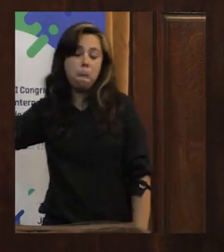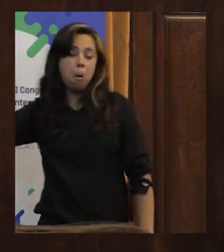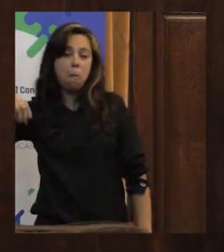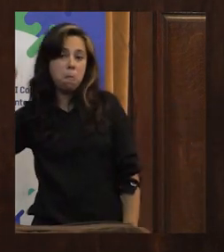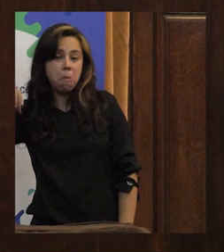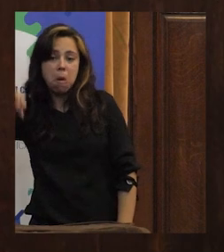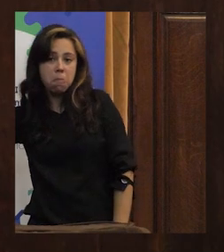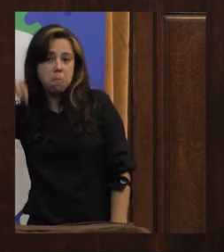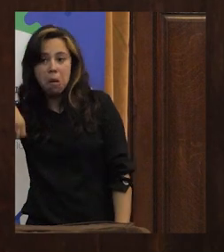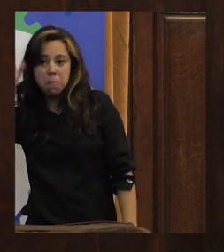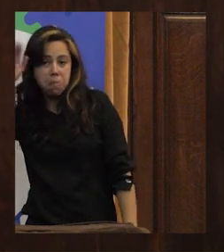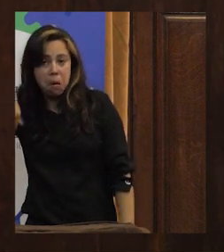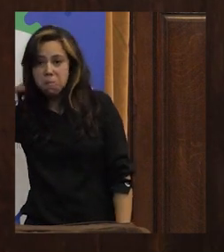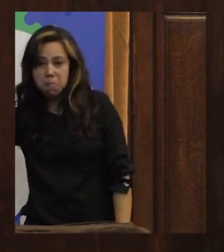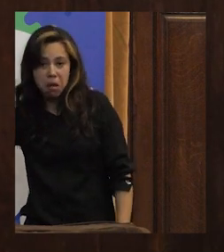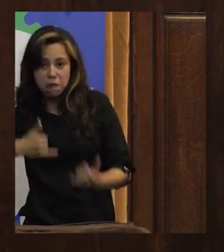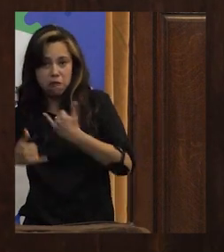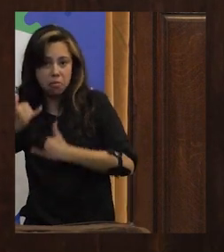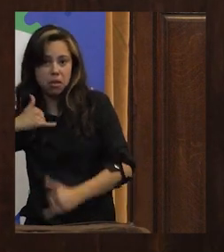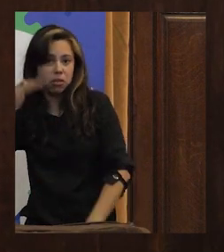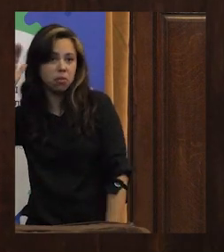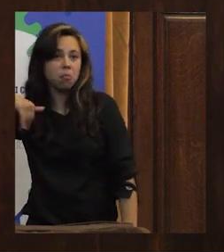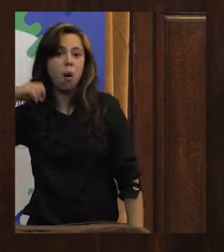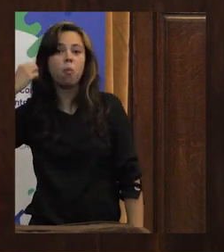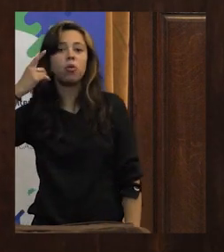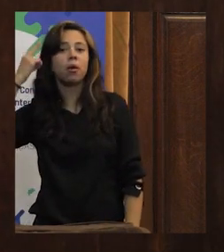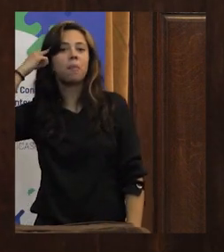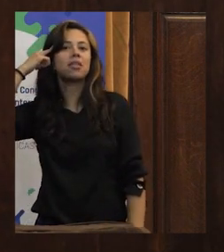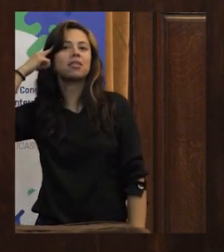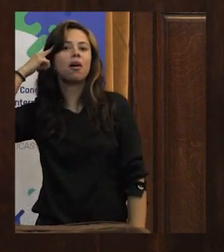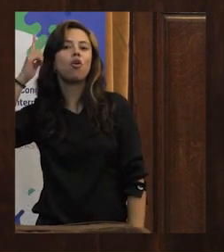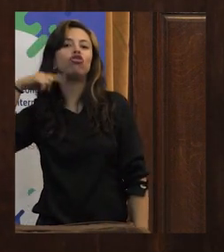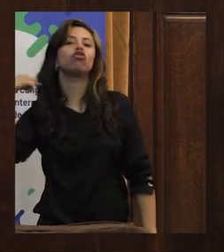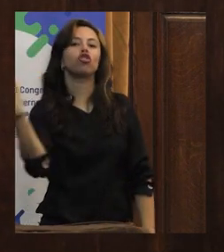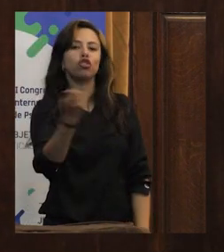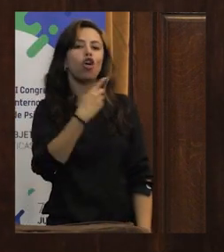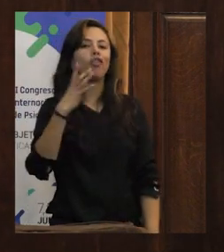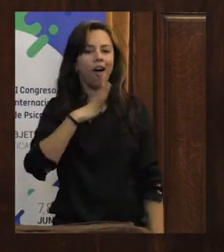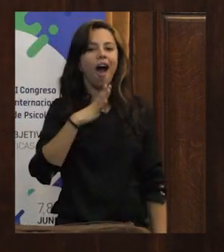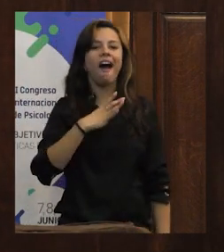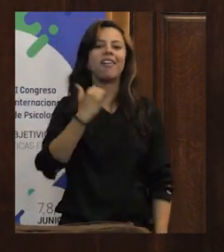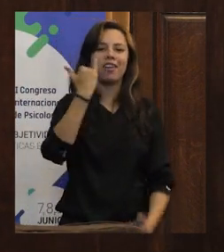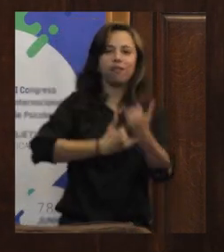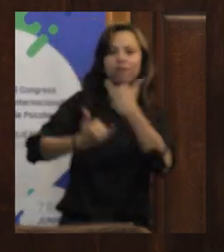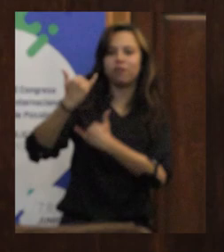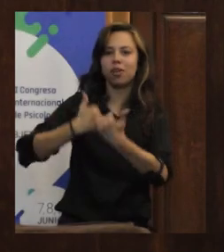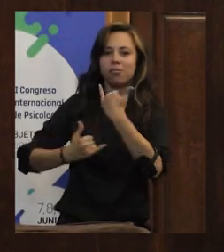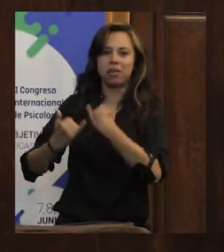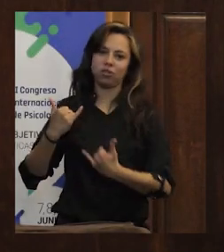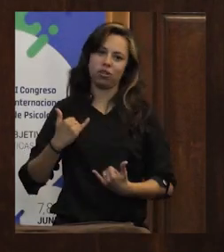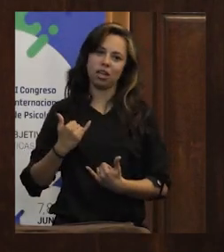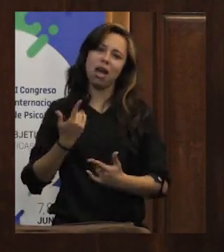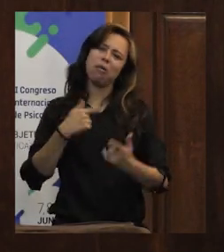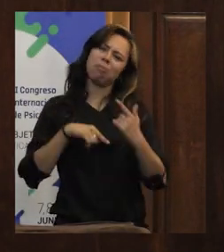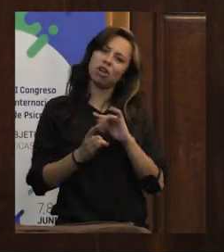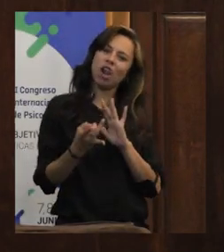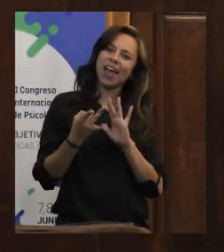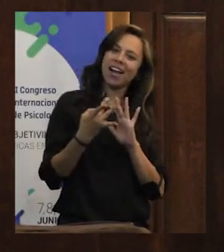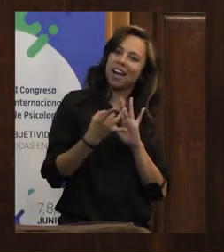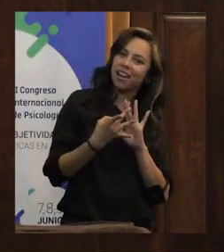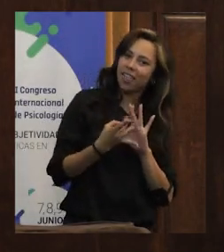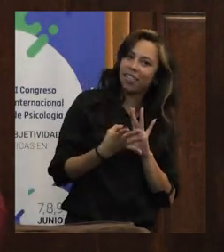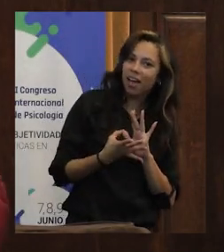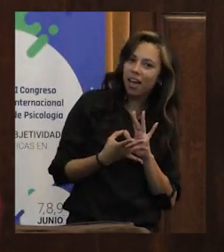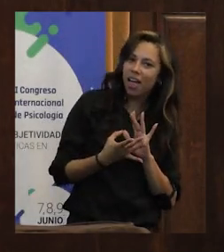sé, porque lo creo que todo mundo tiene información, ¿tá? La calidad de la información puede